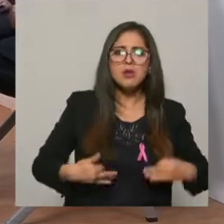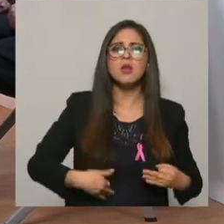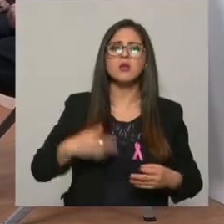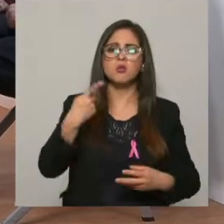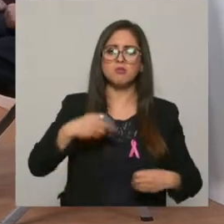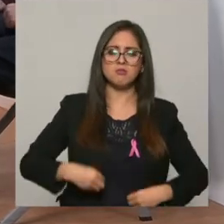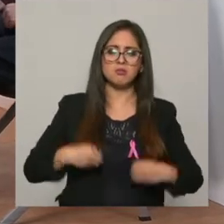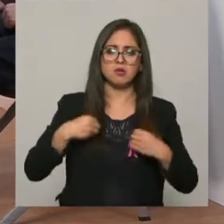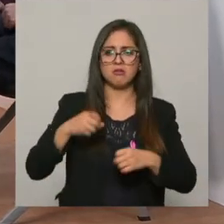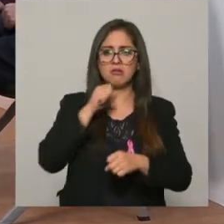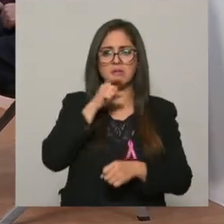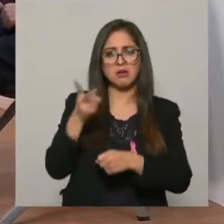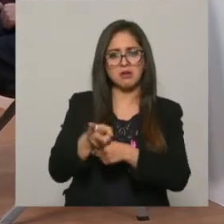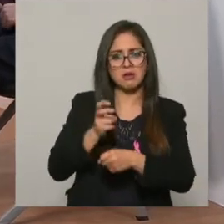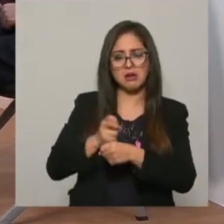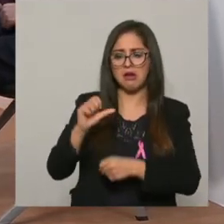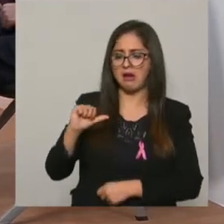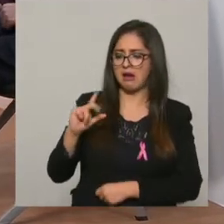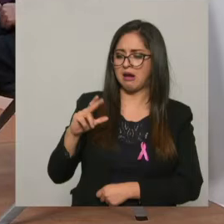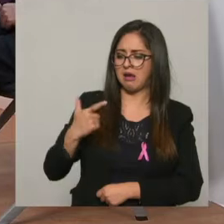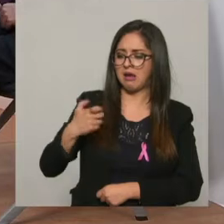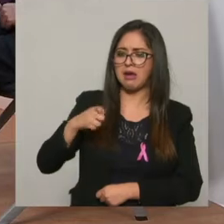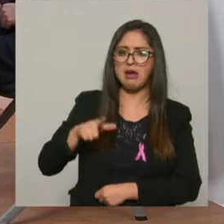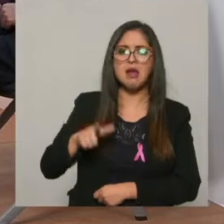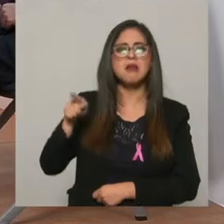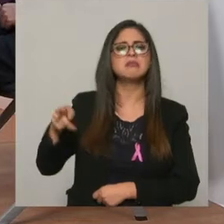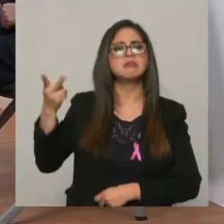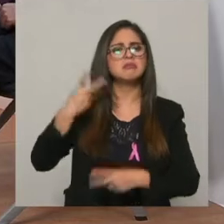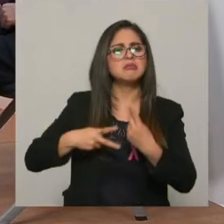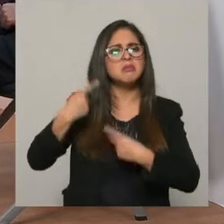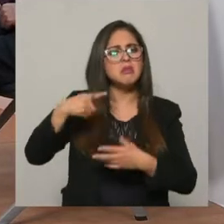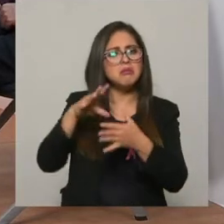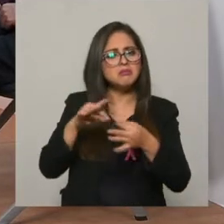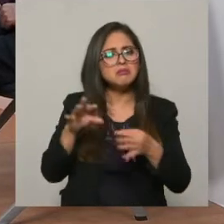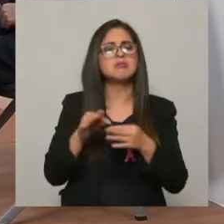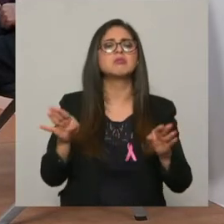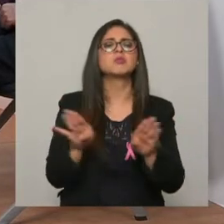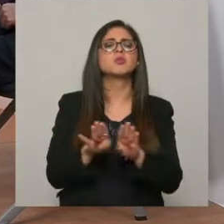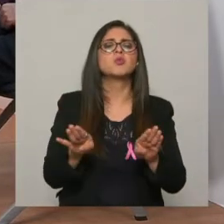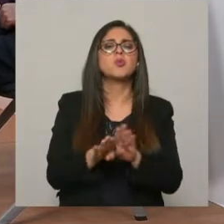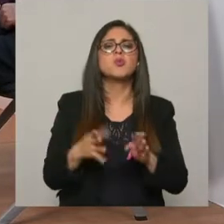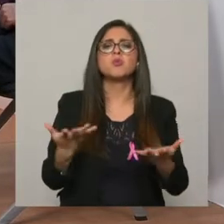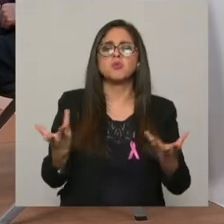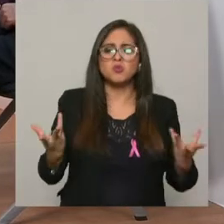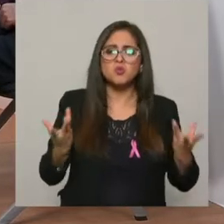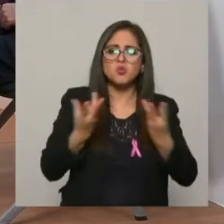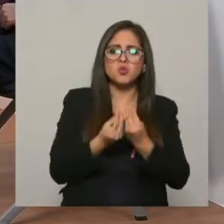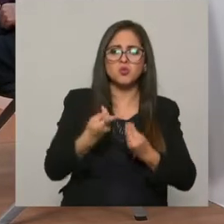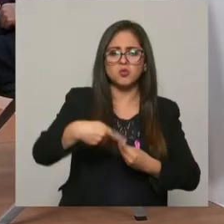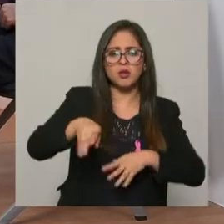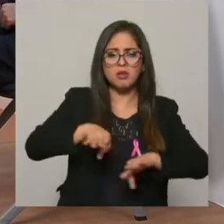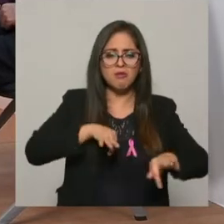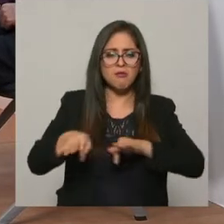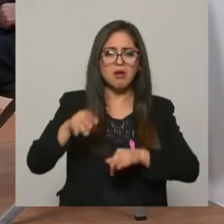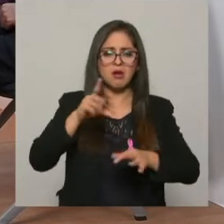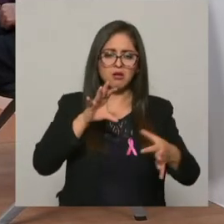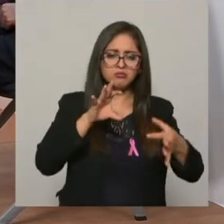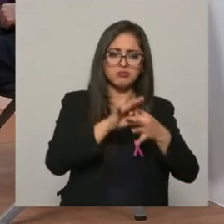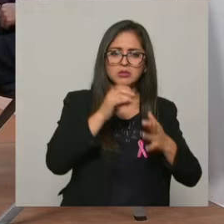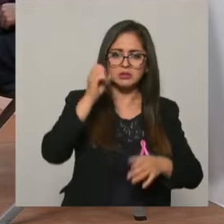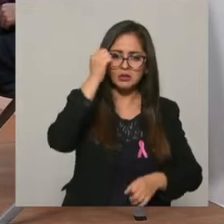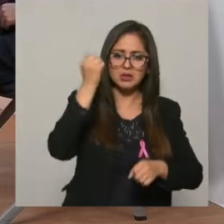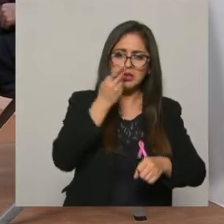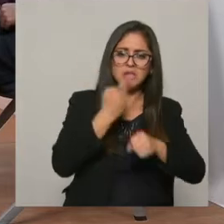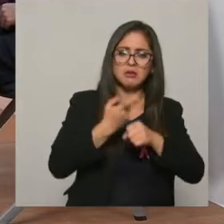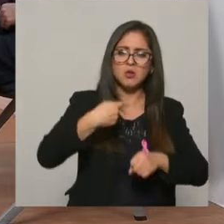pues hemos invitado también a Argel Gómez que nos explique, que nos cuentes cómo van a estar ustedes trabajando en la Secretaría de Cultura para llevar a